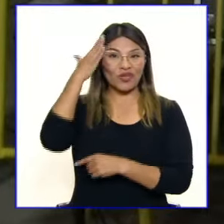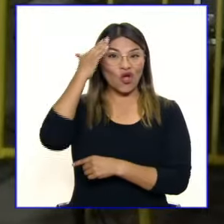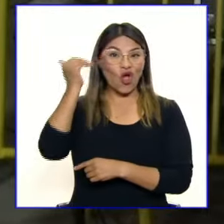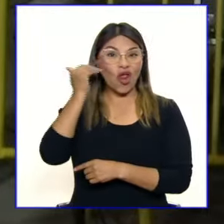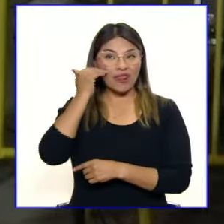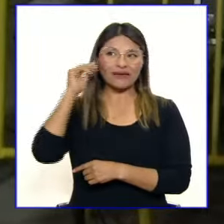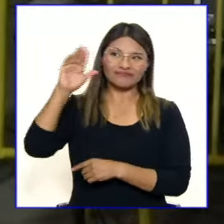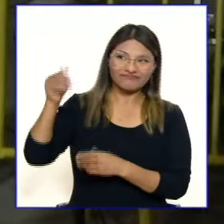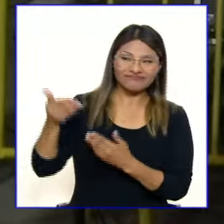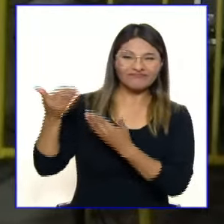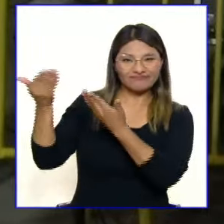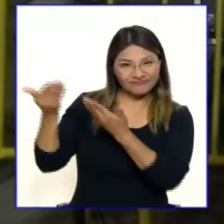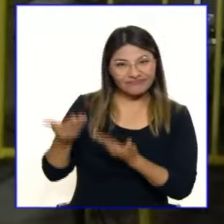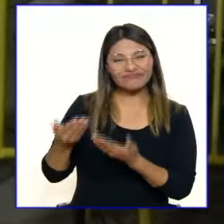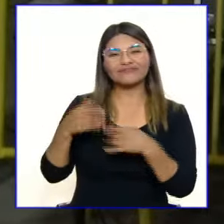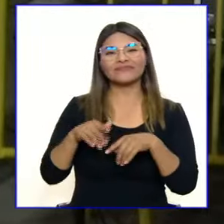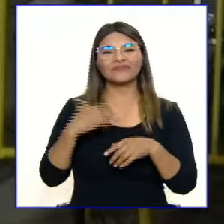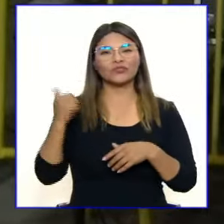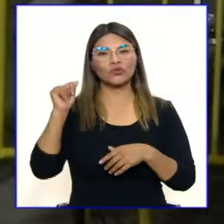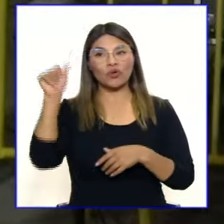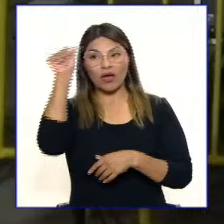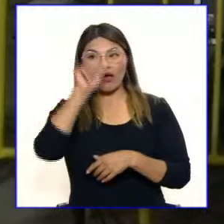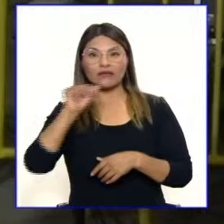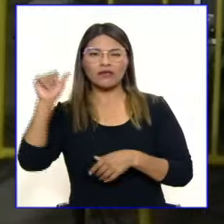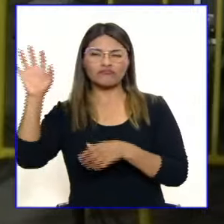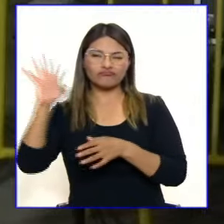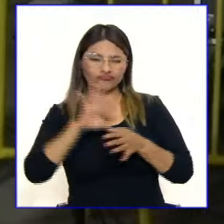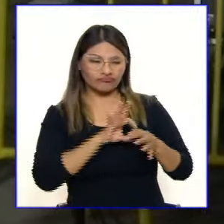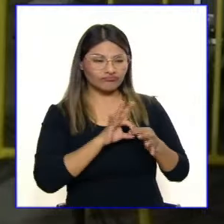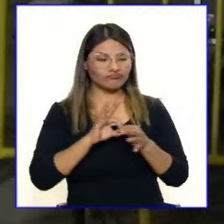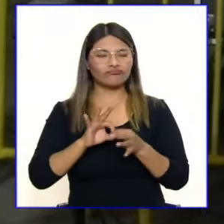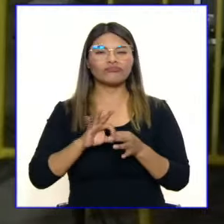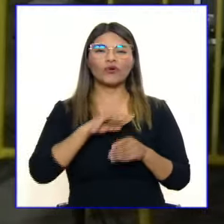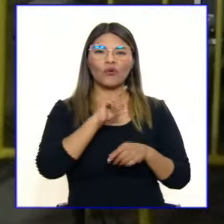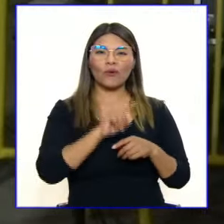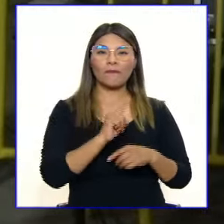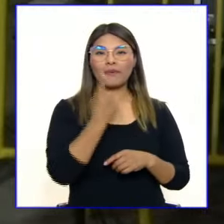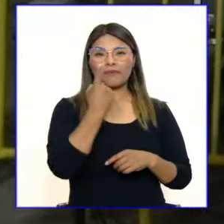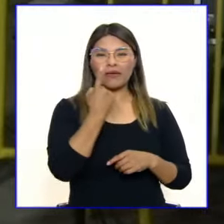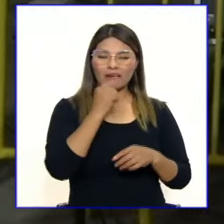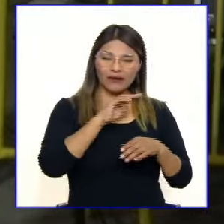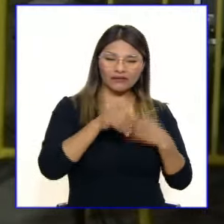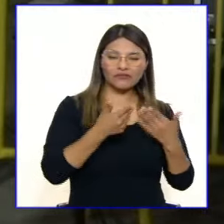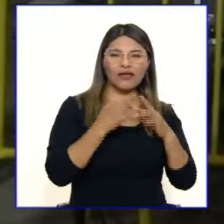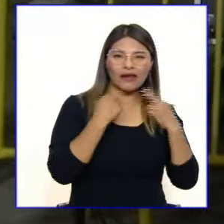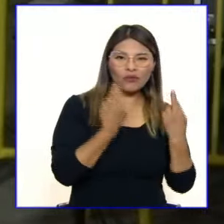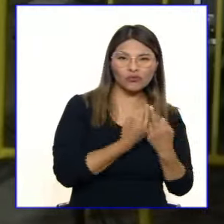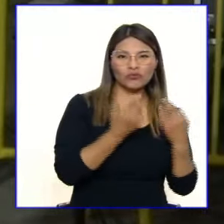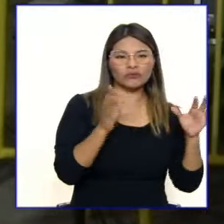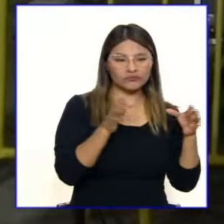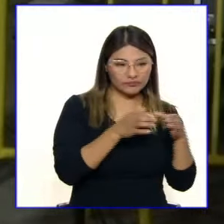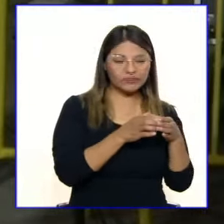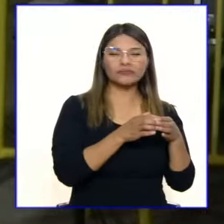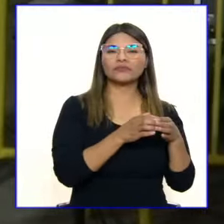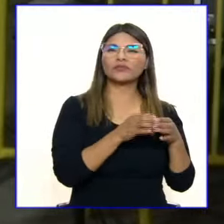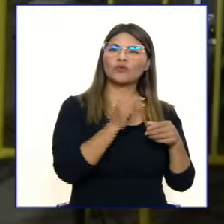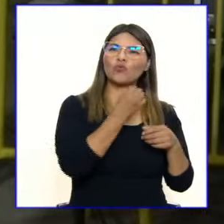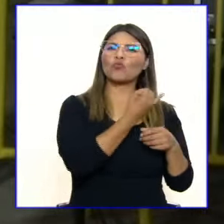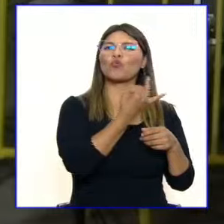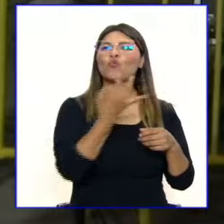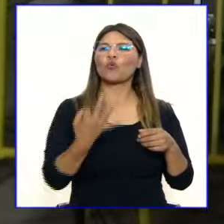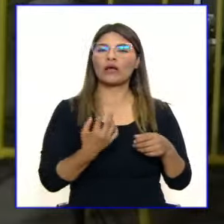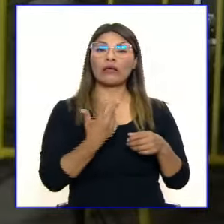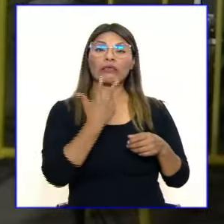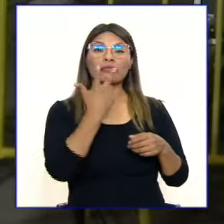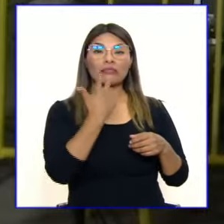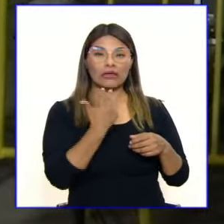parte del Foro Económico Asia-Pacífico en su 31ª reunión que se realiza en